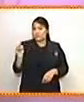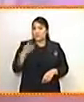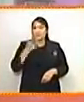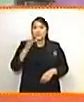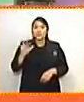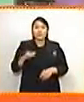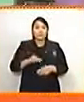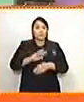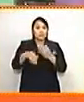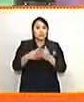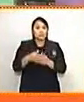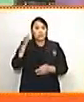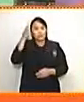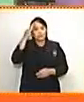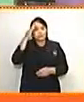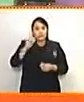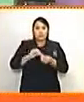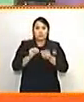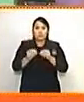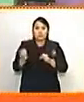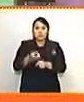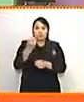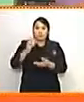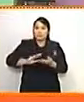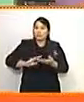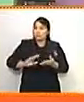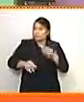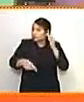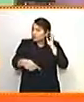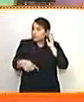si usted invirtió para más uno.